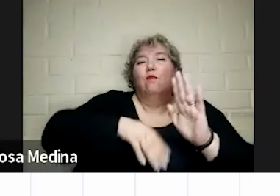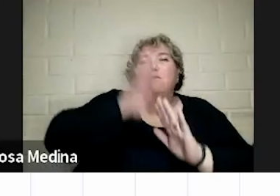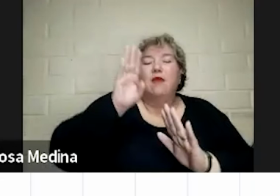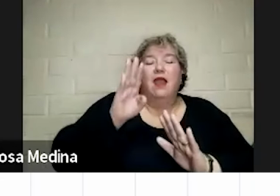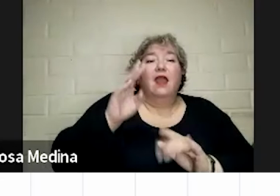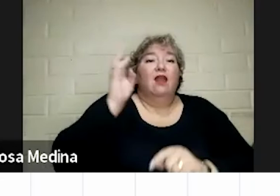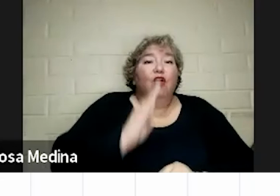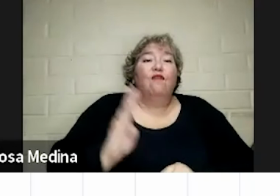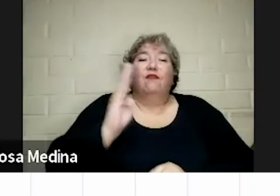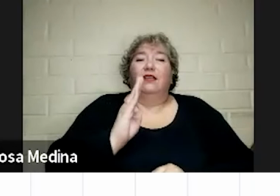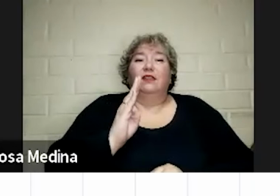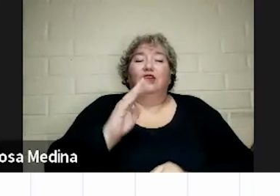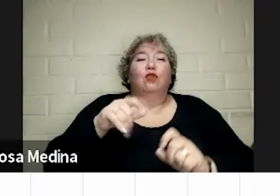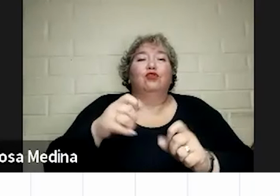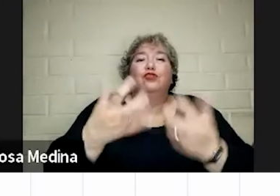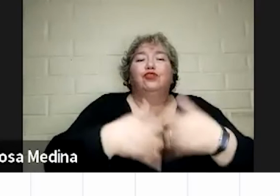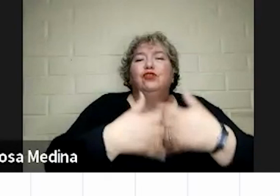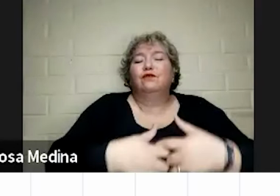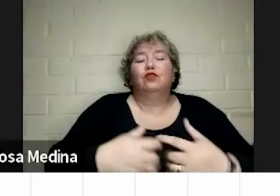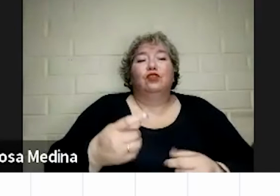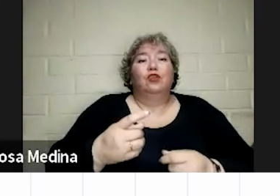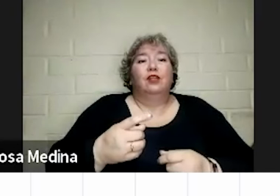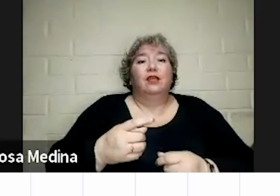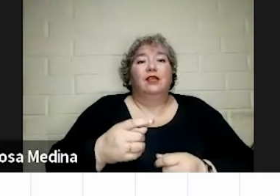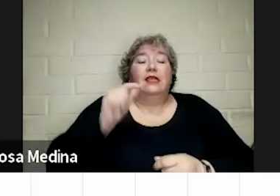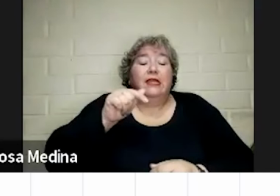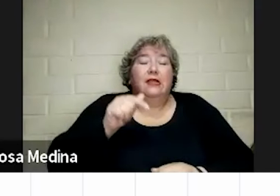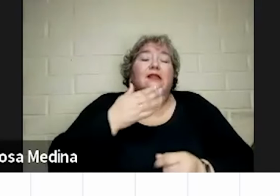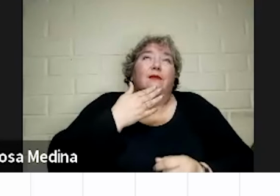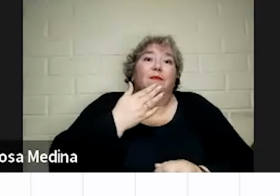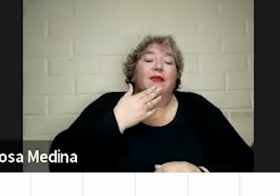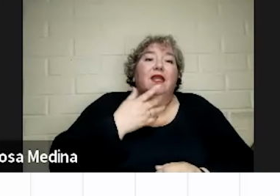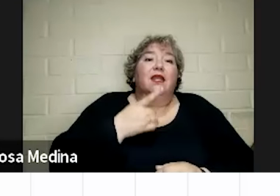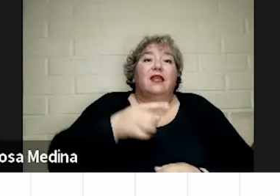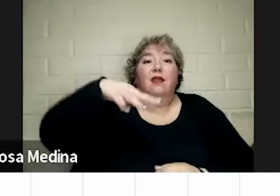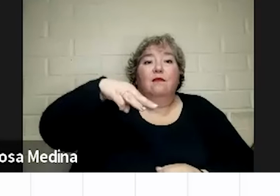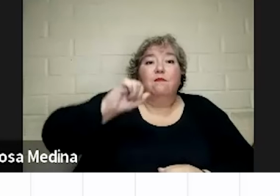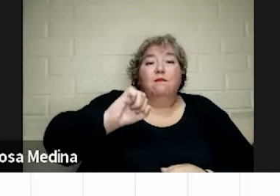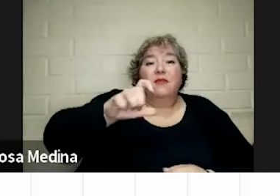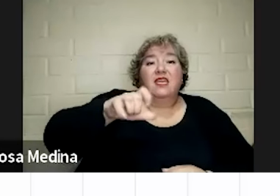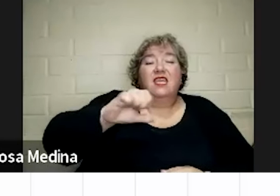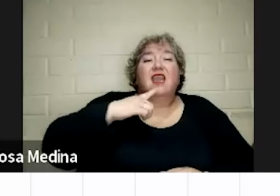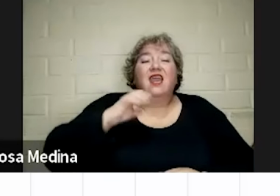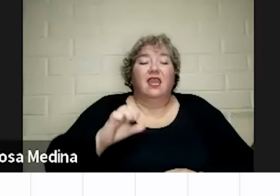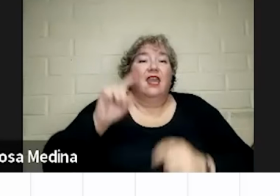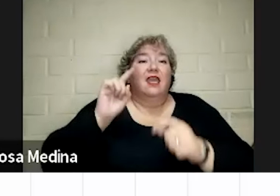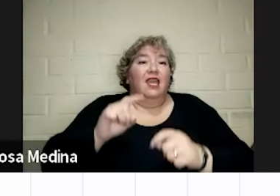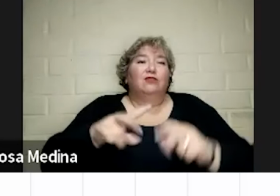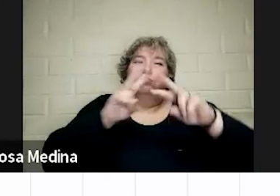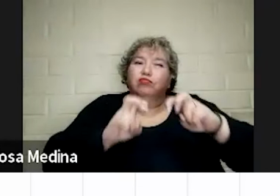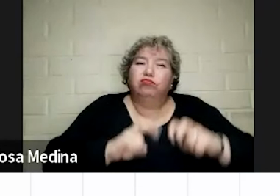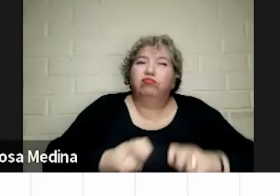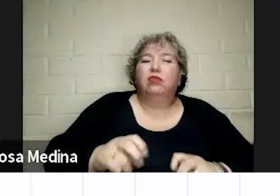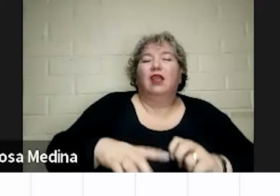estudiado las funciones ejecutivas actualmente, y también de Miyake, que es un autor que hizo este análisis factorial de funciones ejecutivas